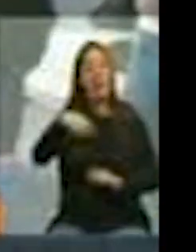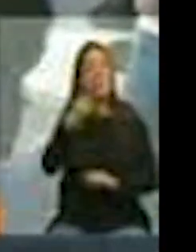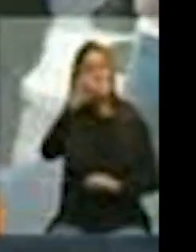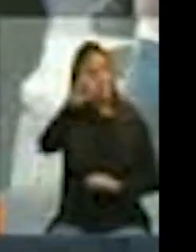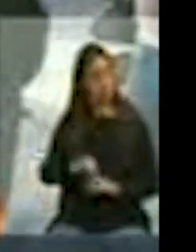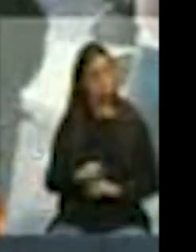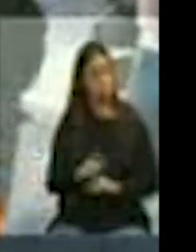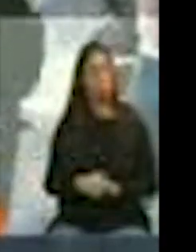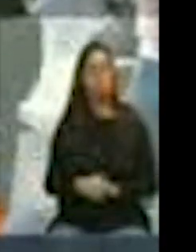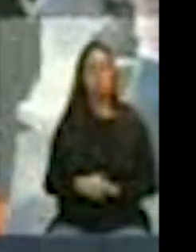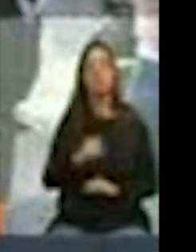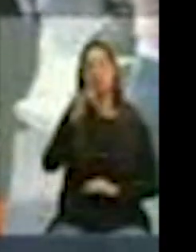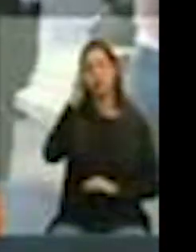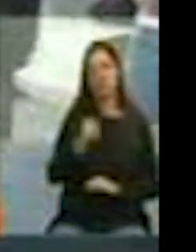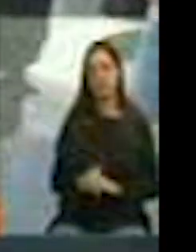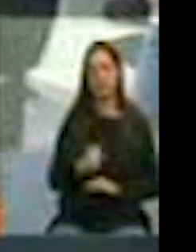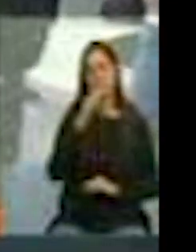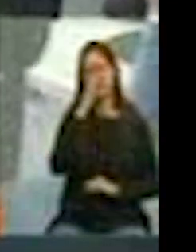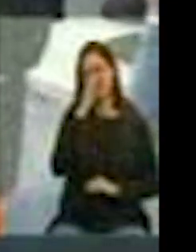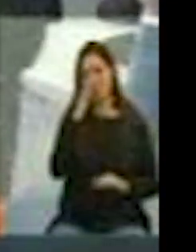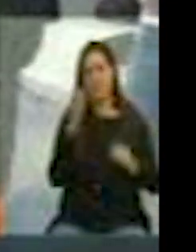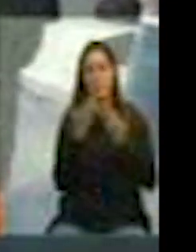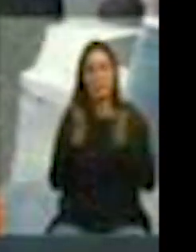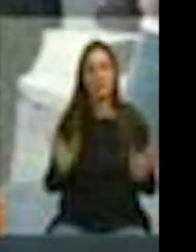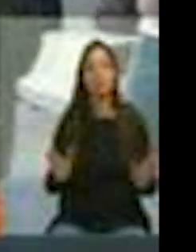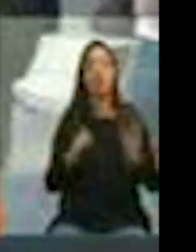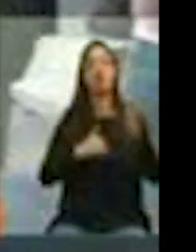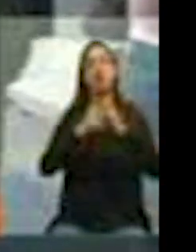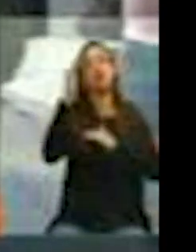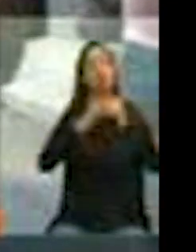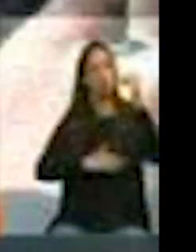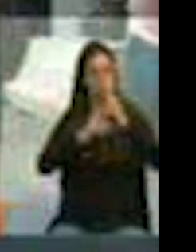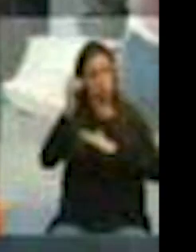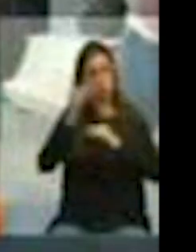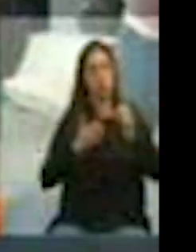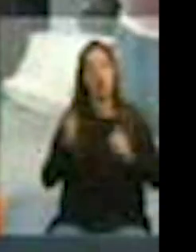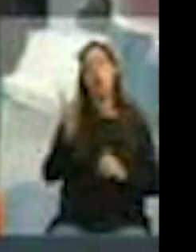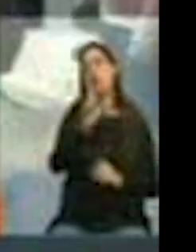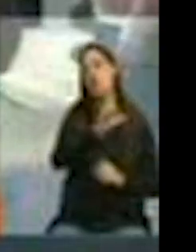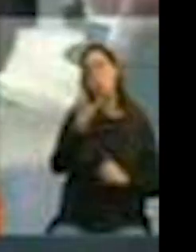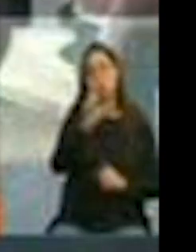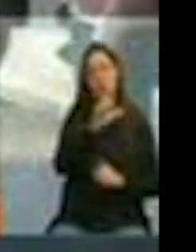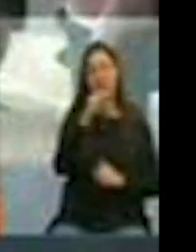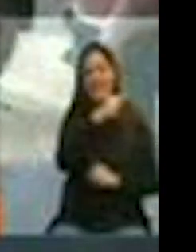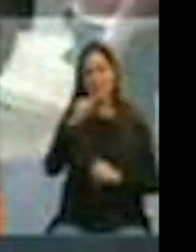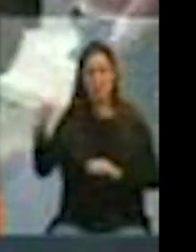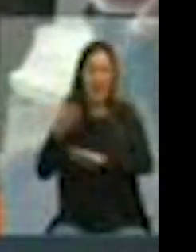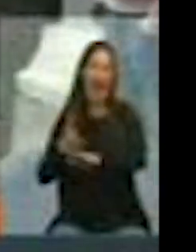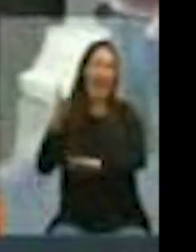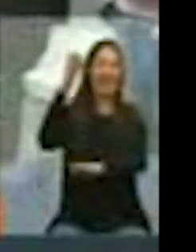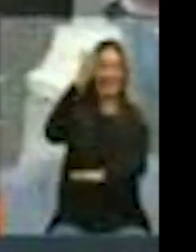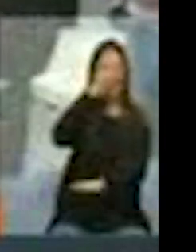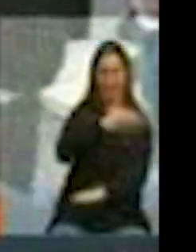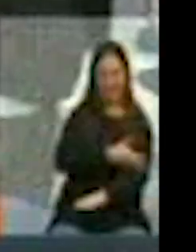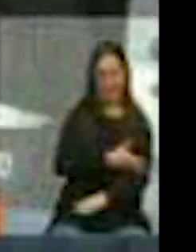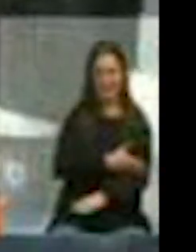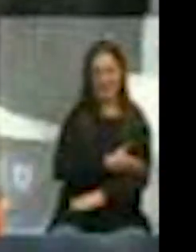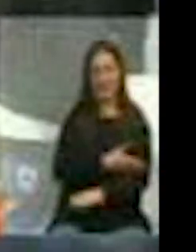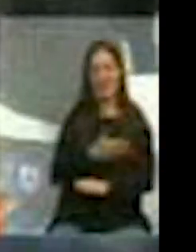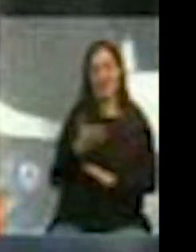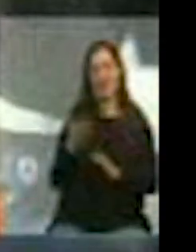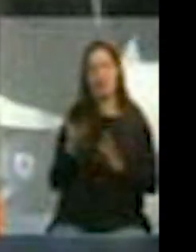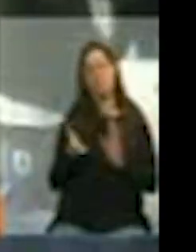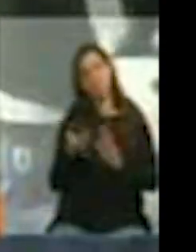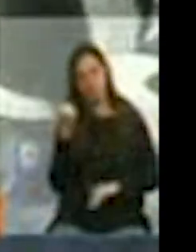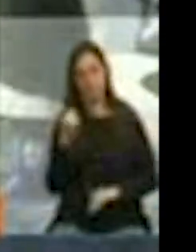Sí, hubo un pequeño escalón cuando comenzó la construcción el lunes de la semana anterior. Nosotros preparamos